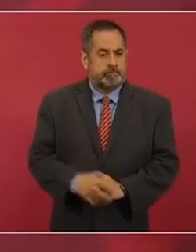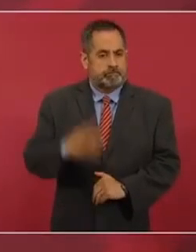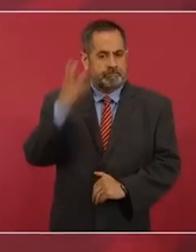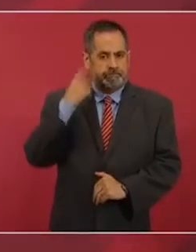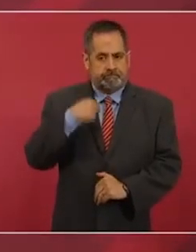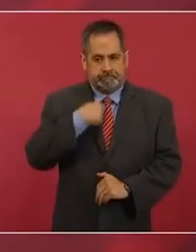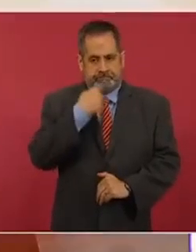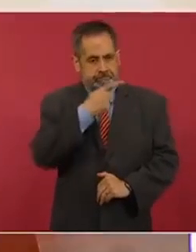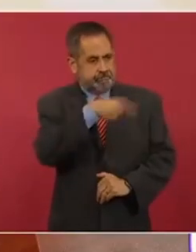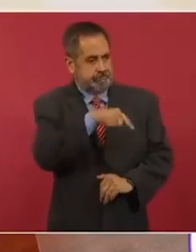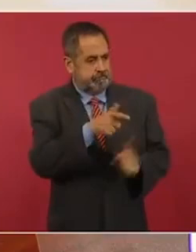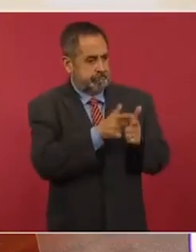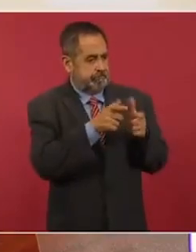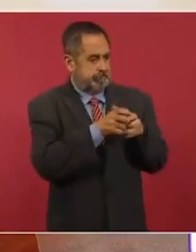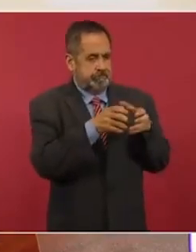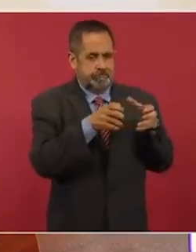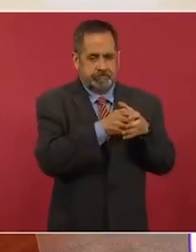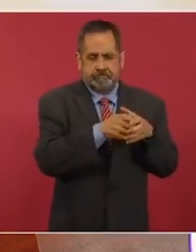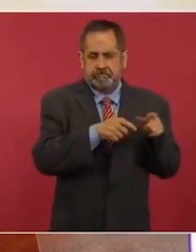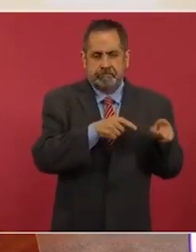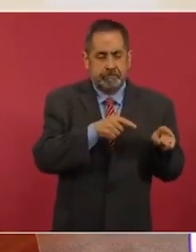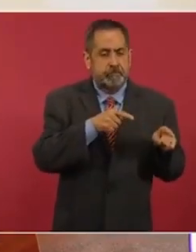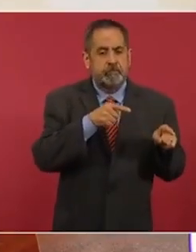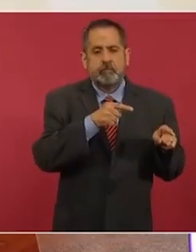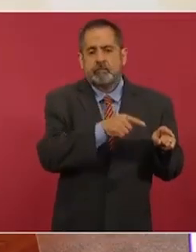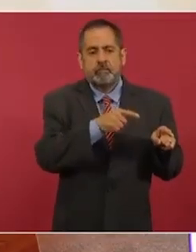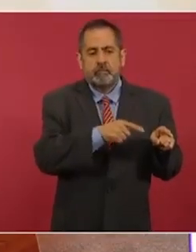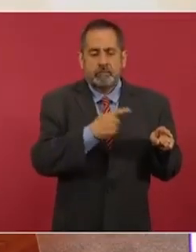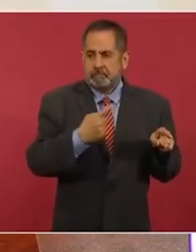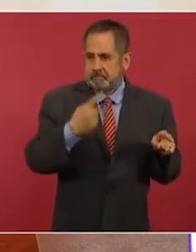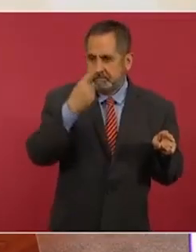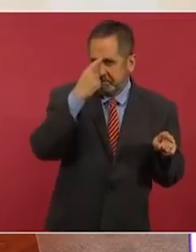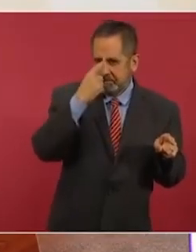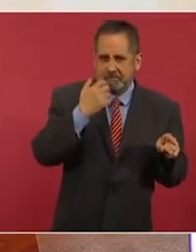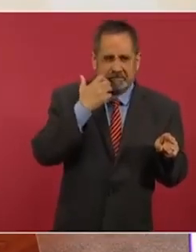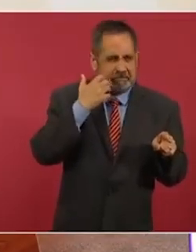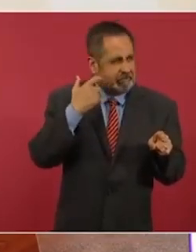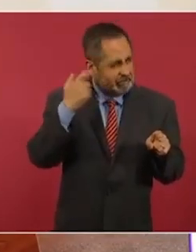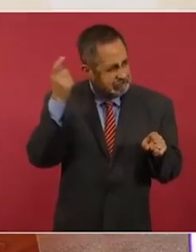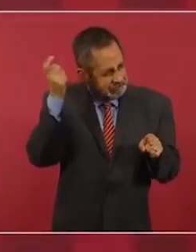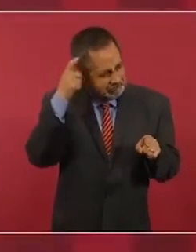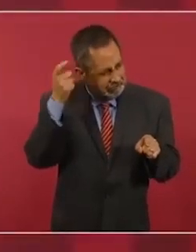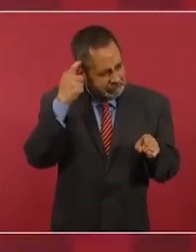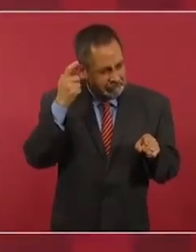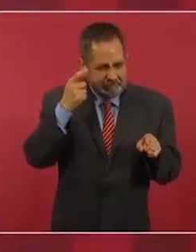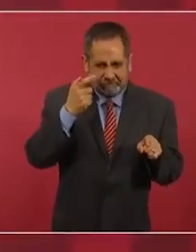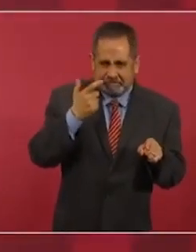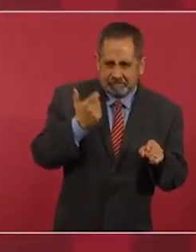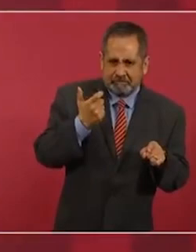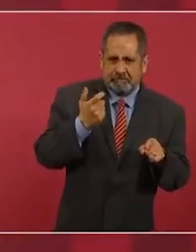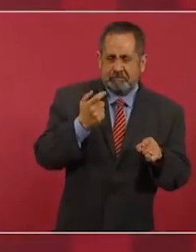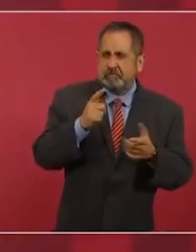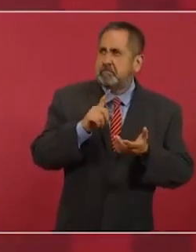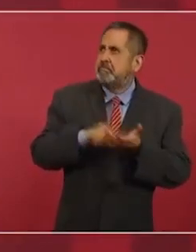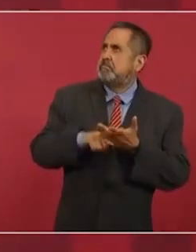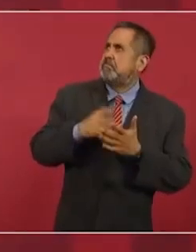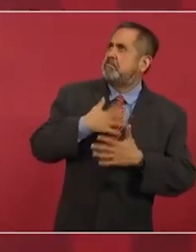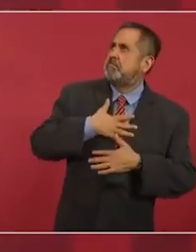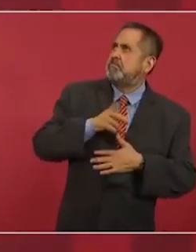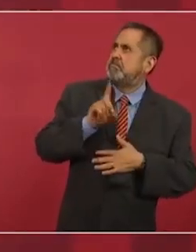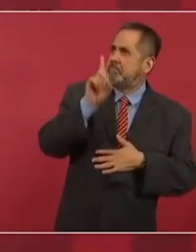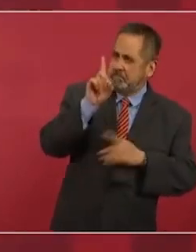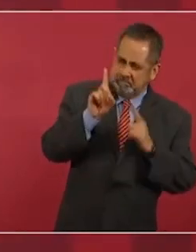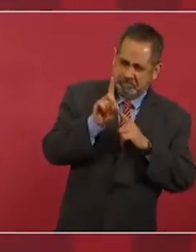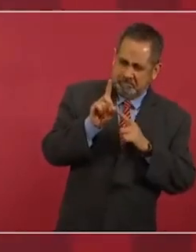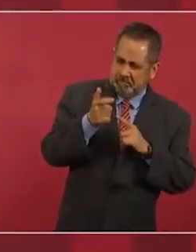oligarcas: a ustedes lo único que les interesa es el dinero, su único Dios es el dinero.